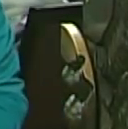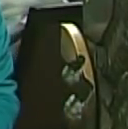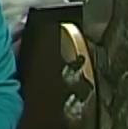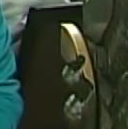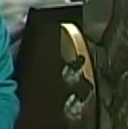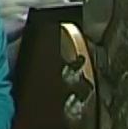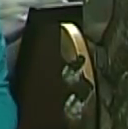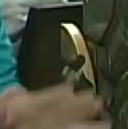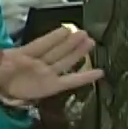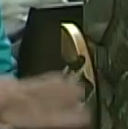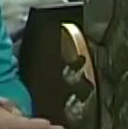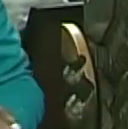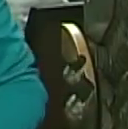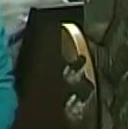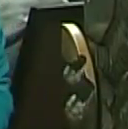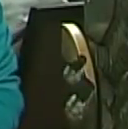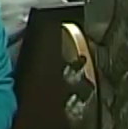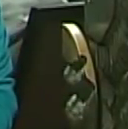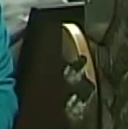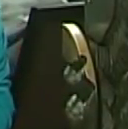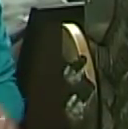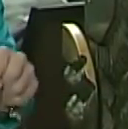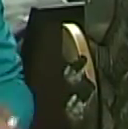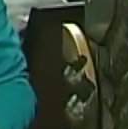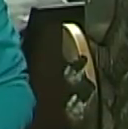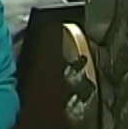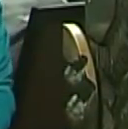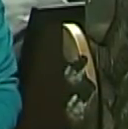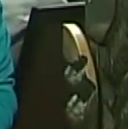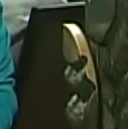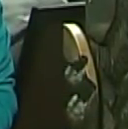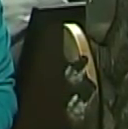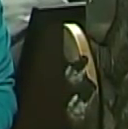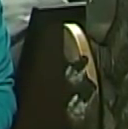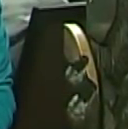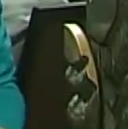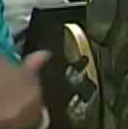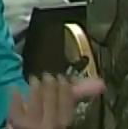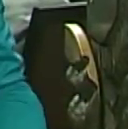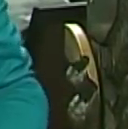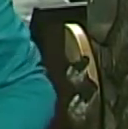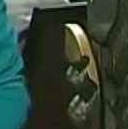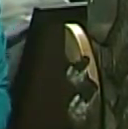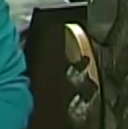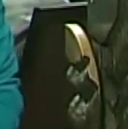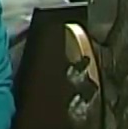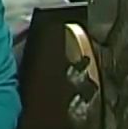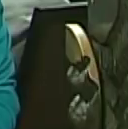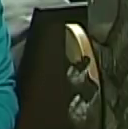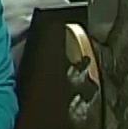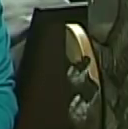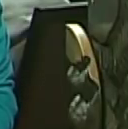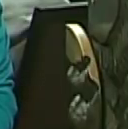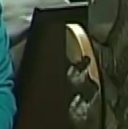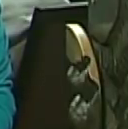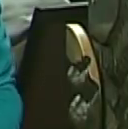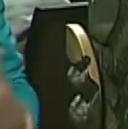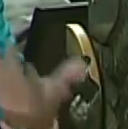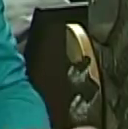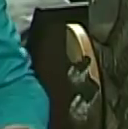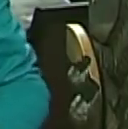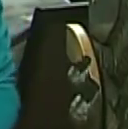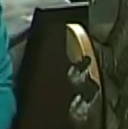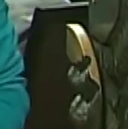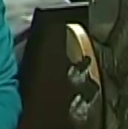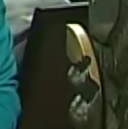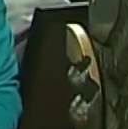Continúa en desarrollo a esta hora el primer Consejo de Ministros de este año 2018 en el Salón Néstor Kirchner en el Palacio de Miraflores,